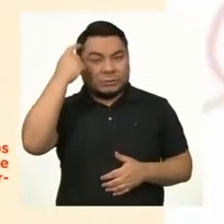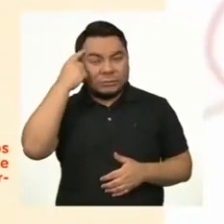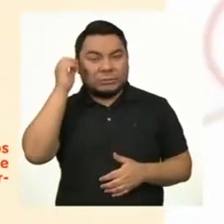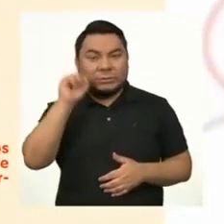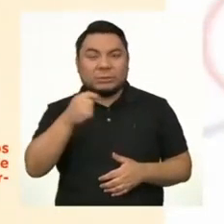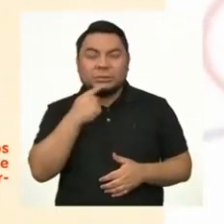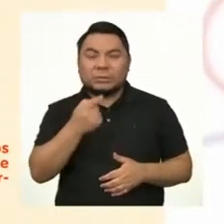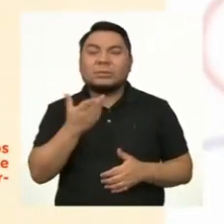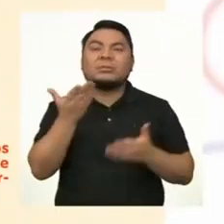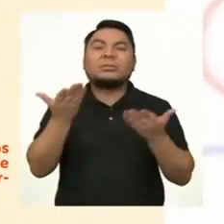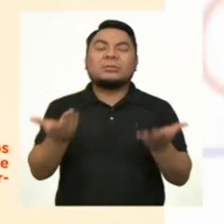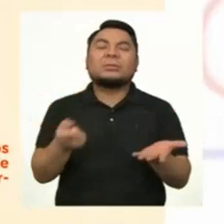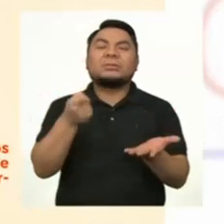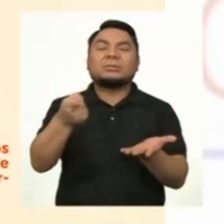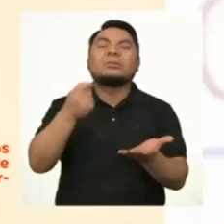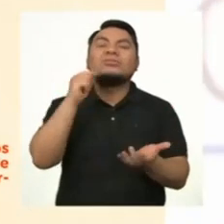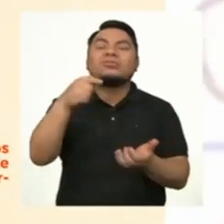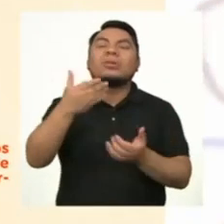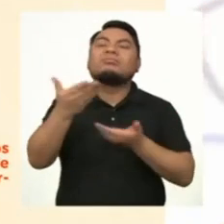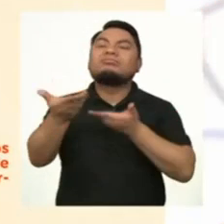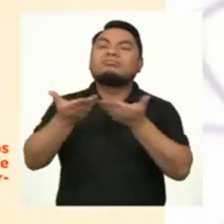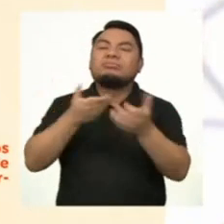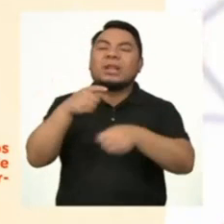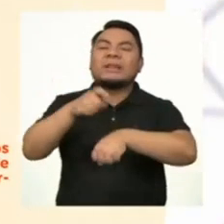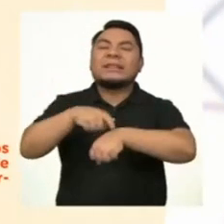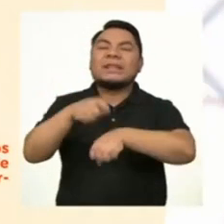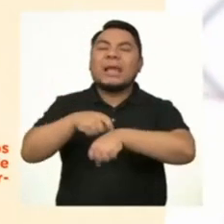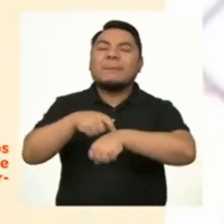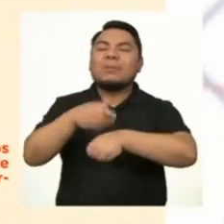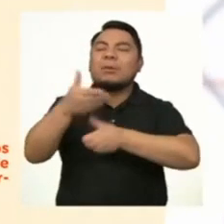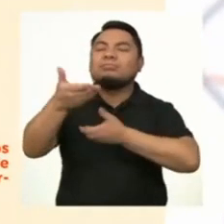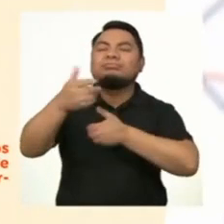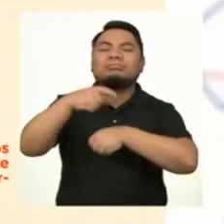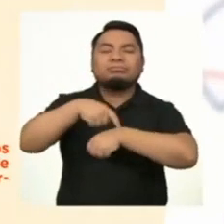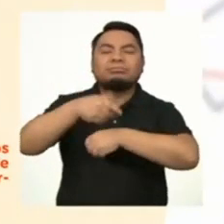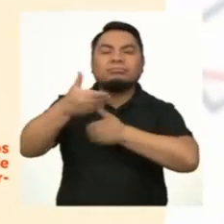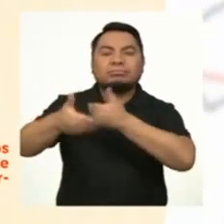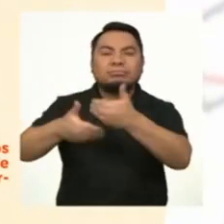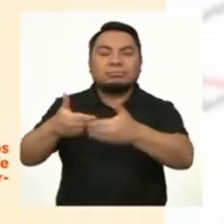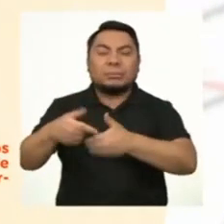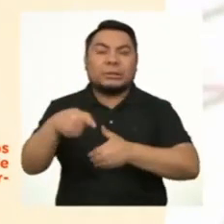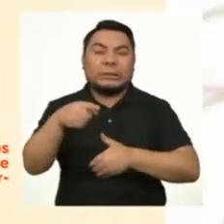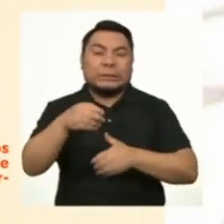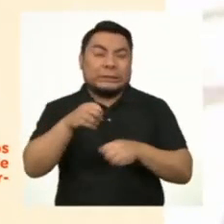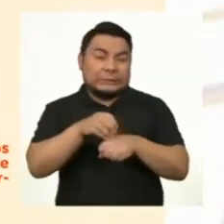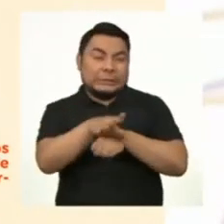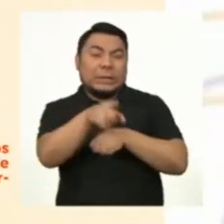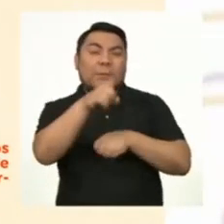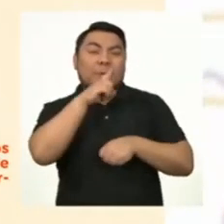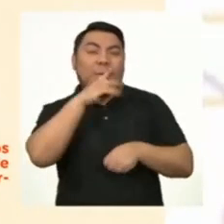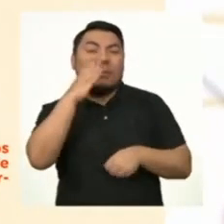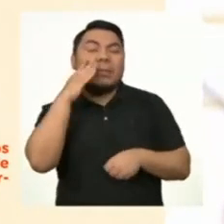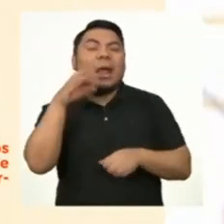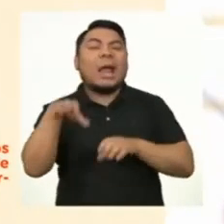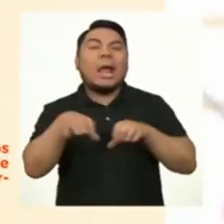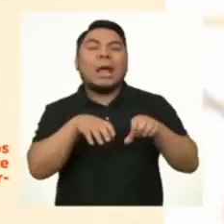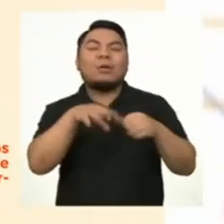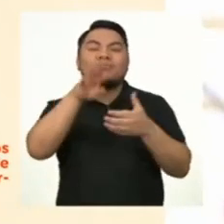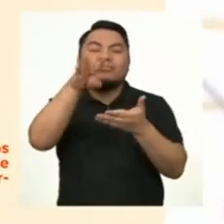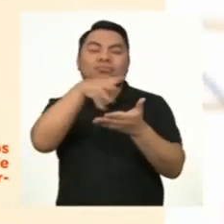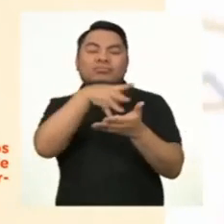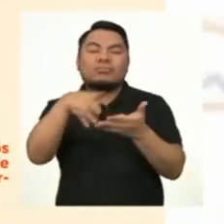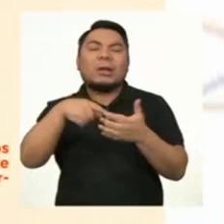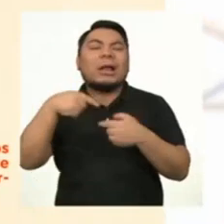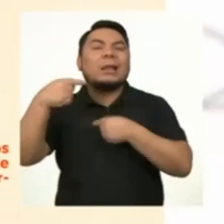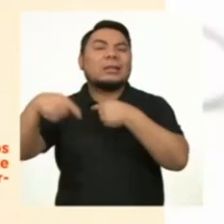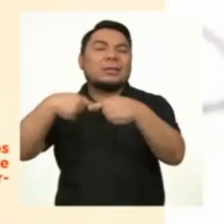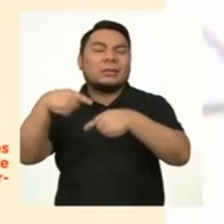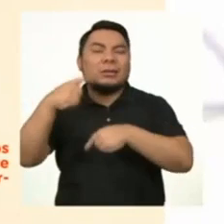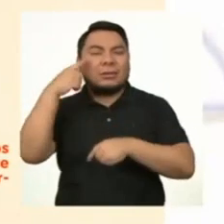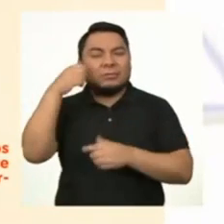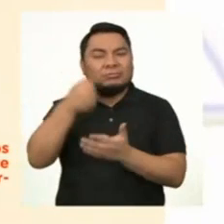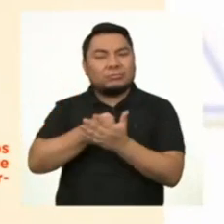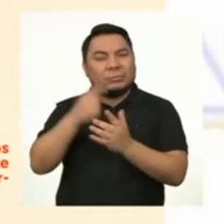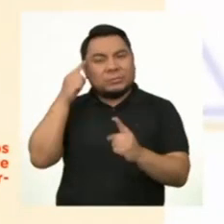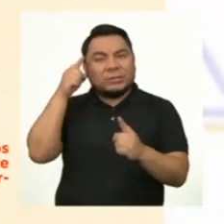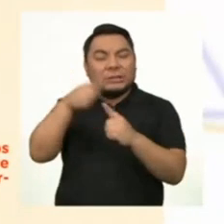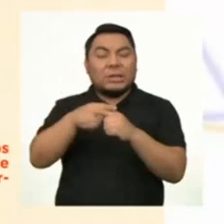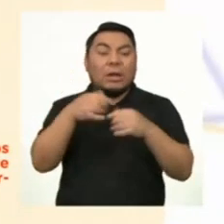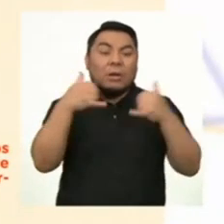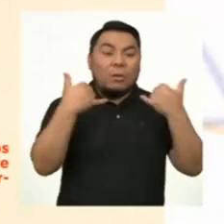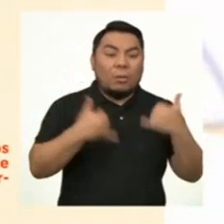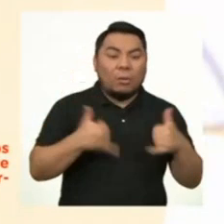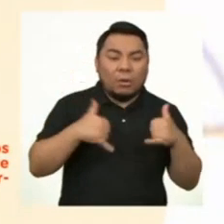el establecimiento de una rutina. Es recomendable que los padres y madres elaboren un programa diario que incluya ratos para el juego